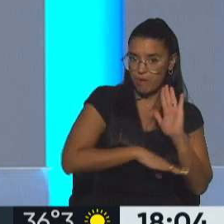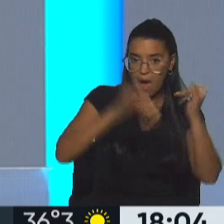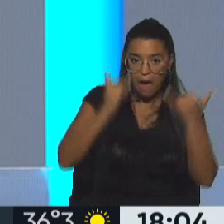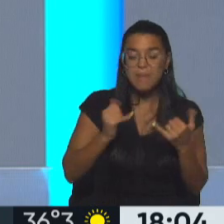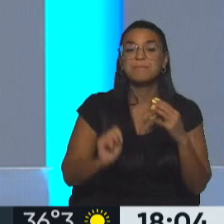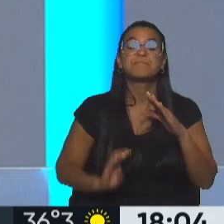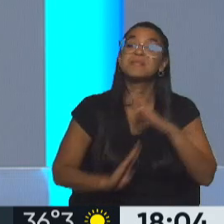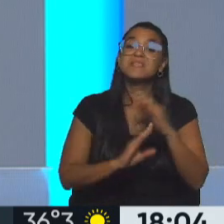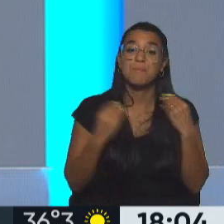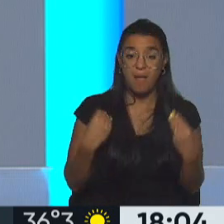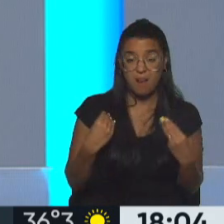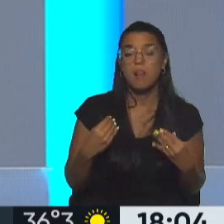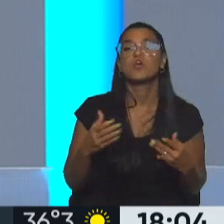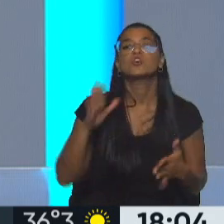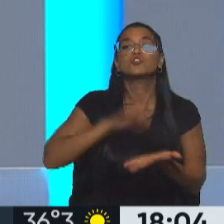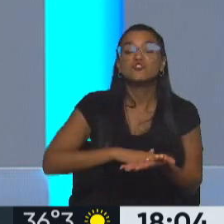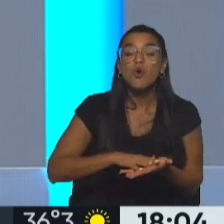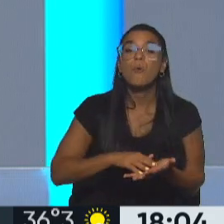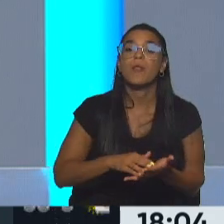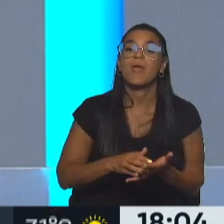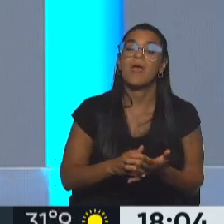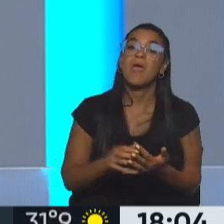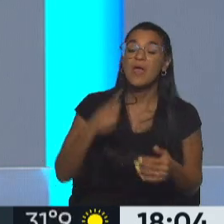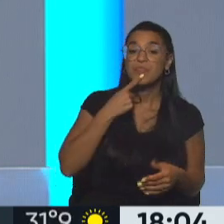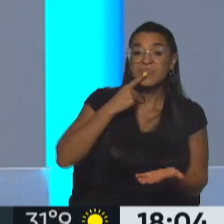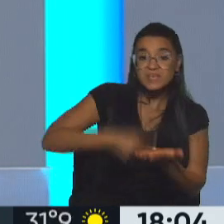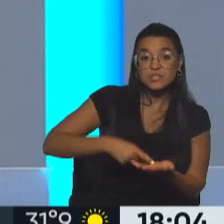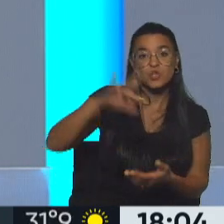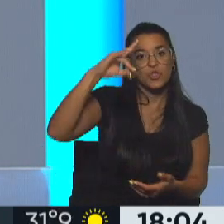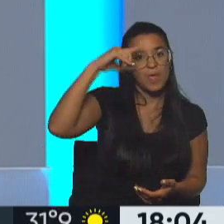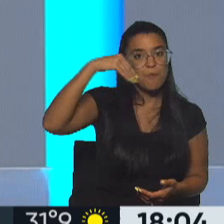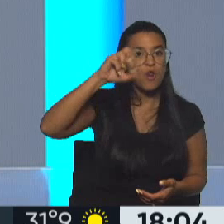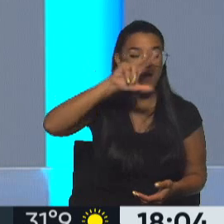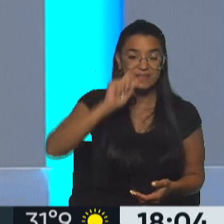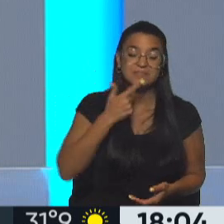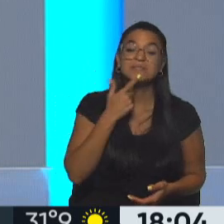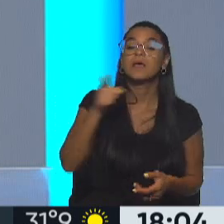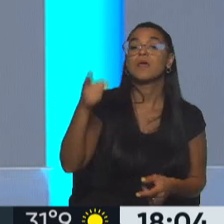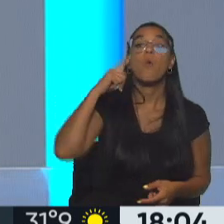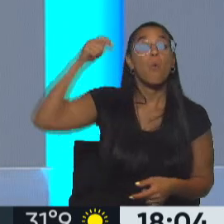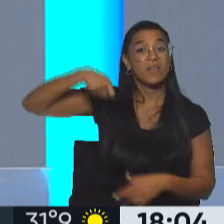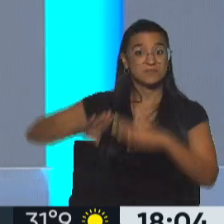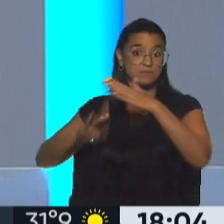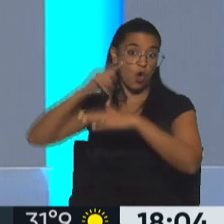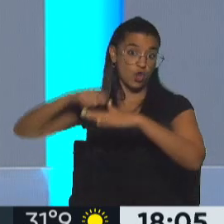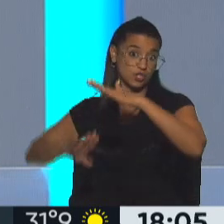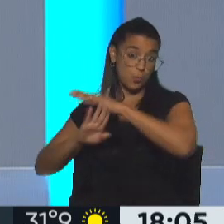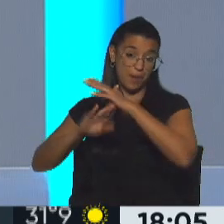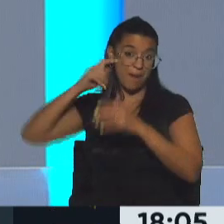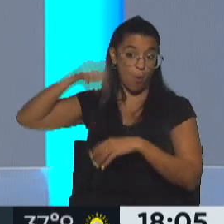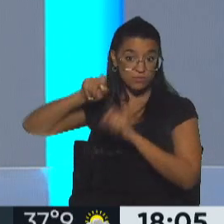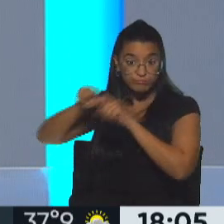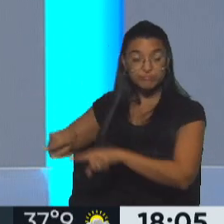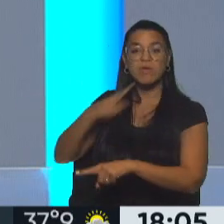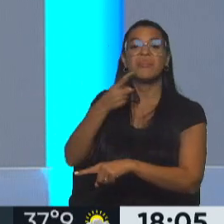una de las principales sobre todo lo que tiene que ver con la decisión de Alexander de moraes El juez de la Corte Suprema que decidió bueno